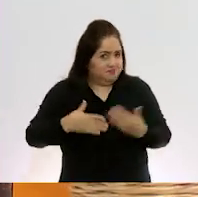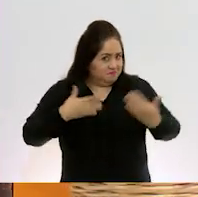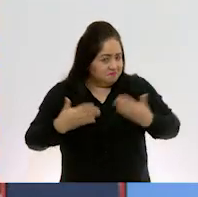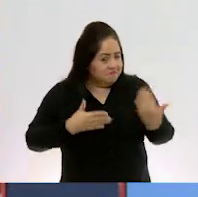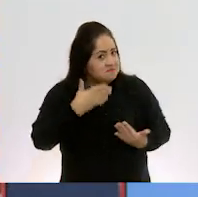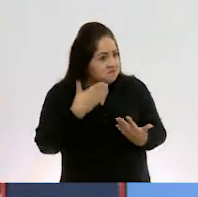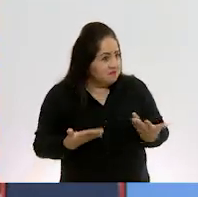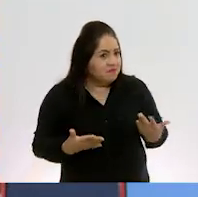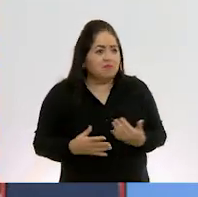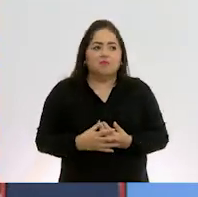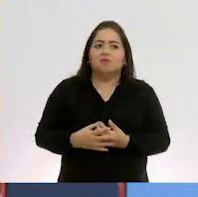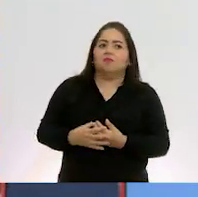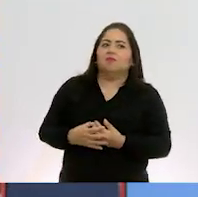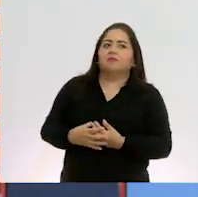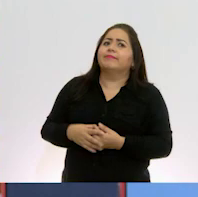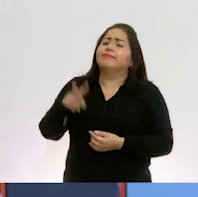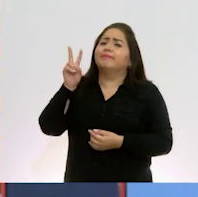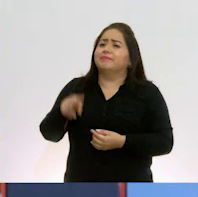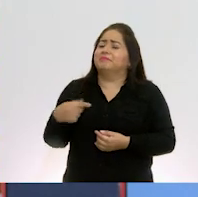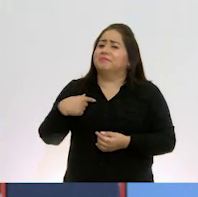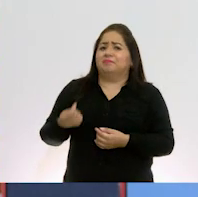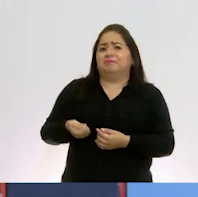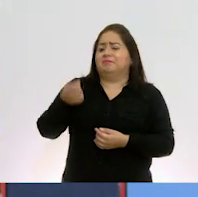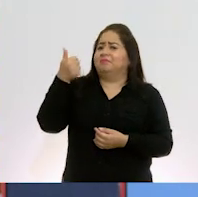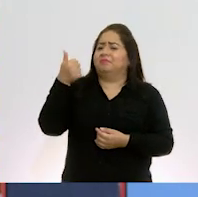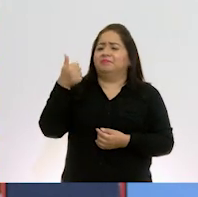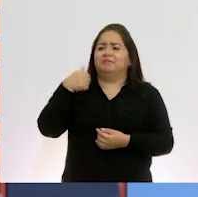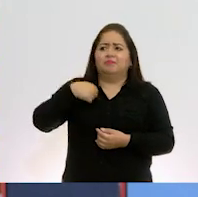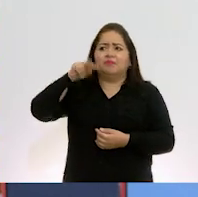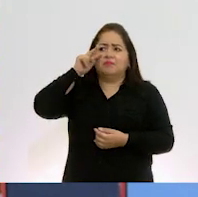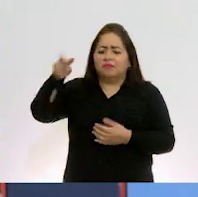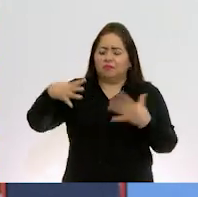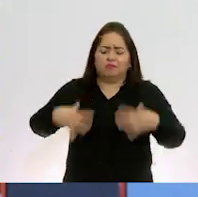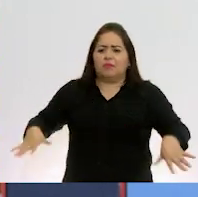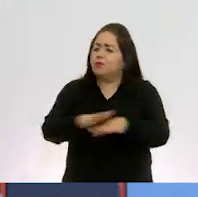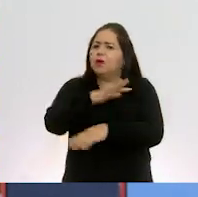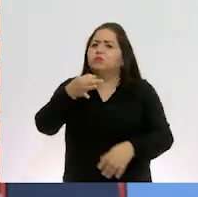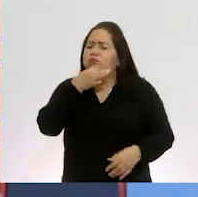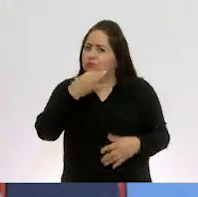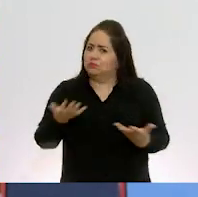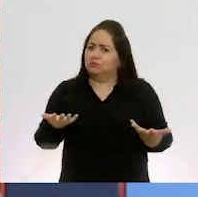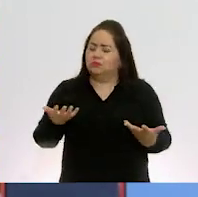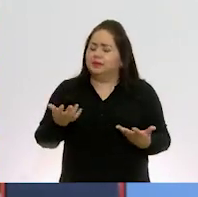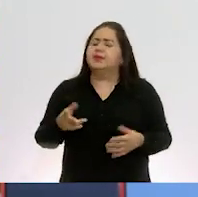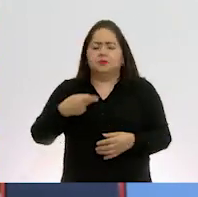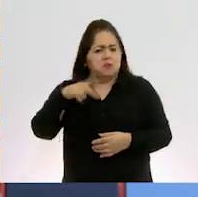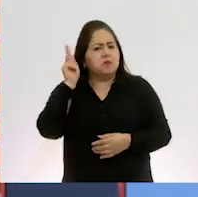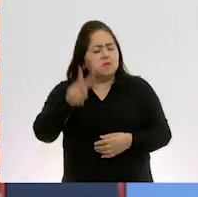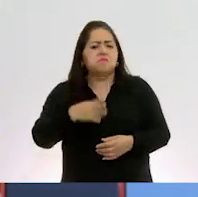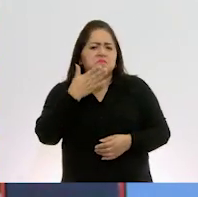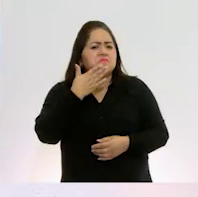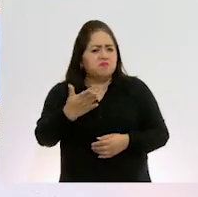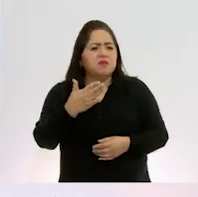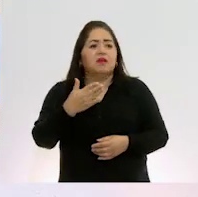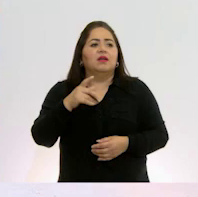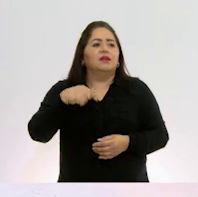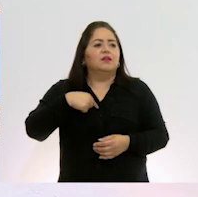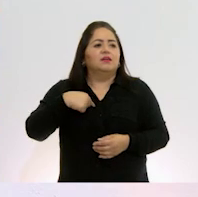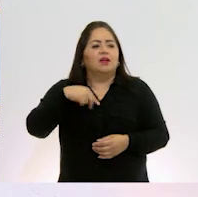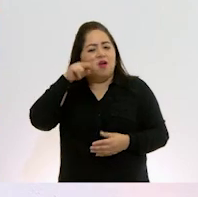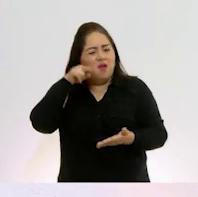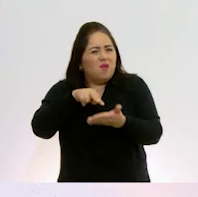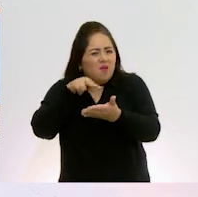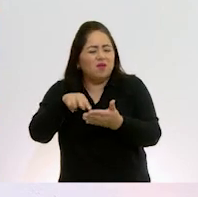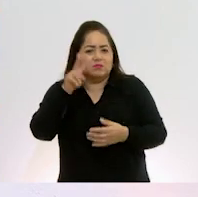disfrutaste? Es la primera vez que veo a alguien cambiarse así. Pero muy bien. En cuanto a lo que hemos escuchado y